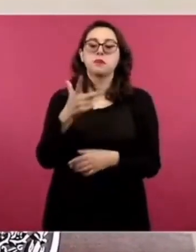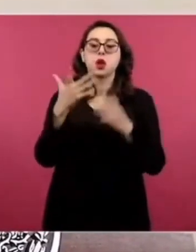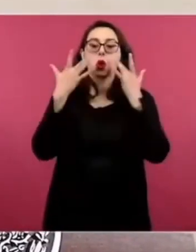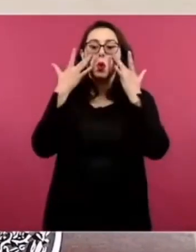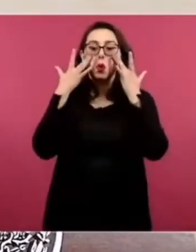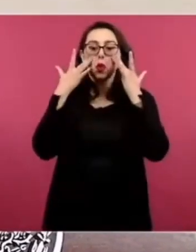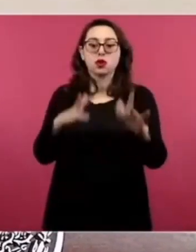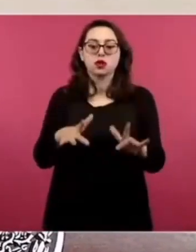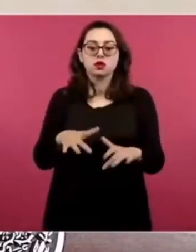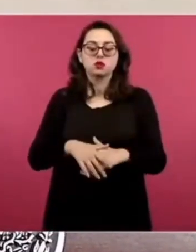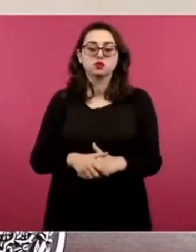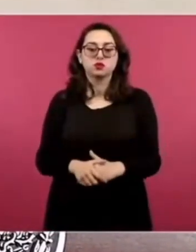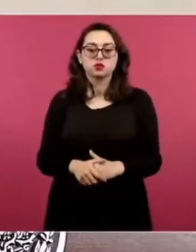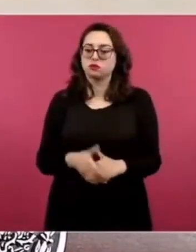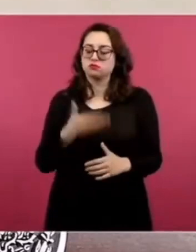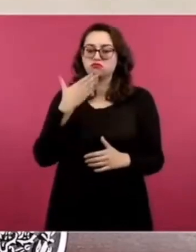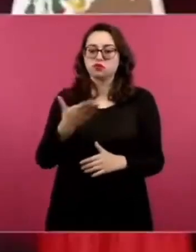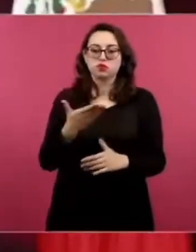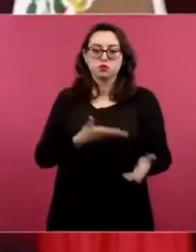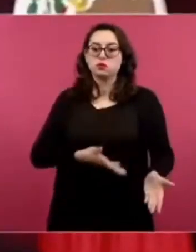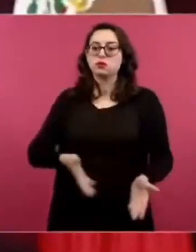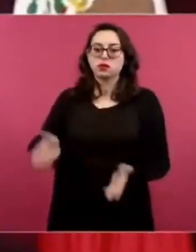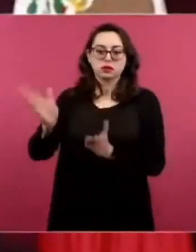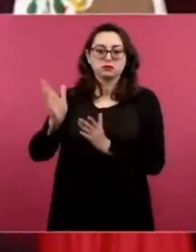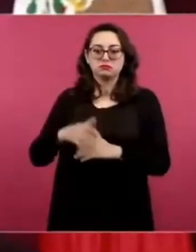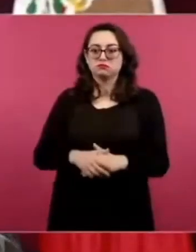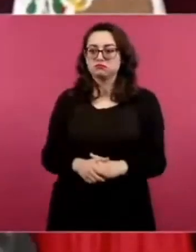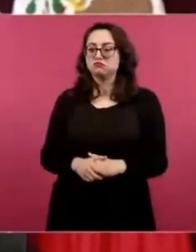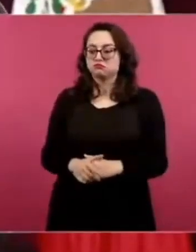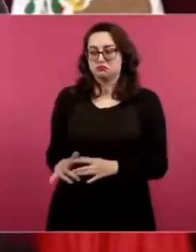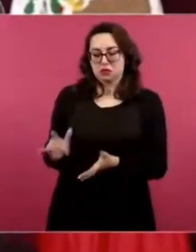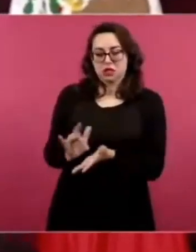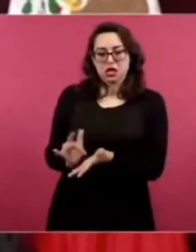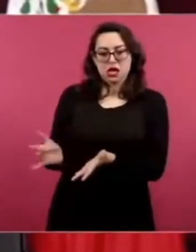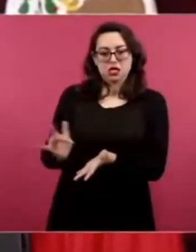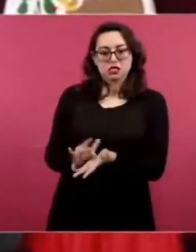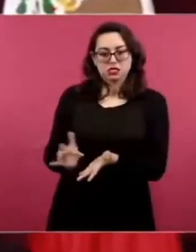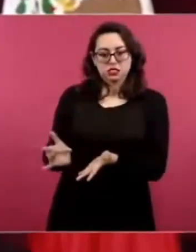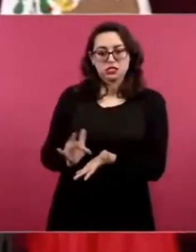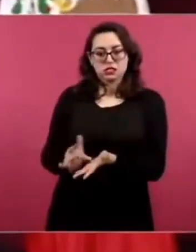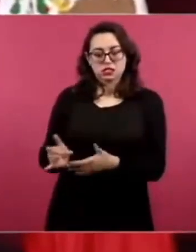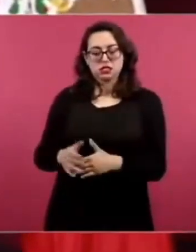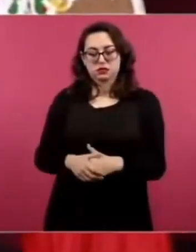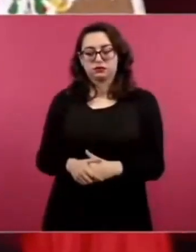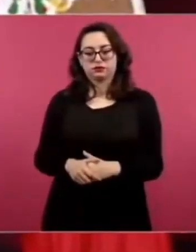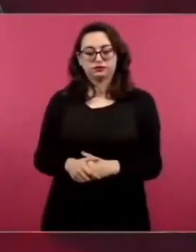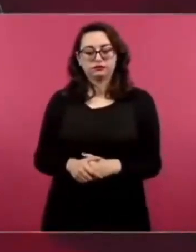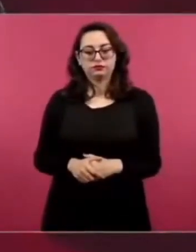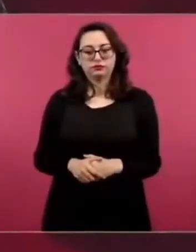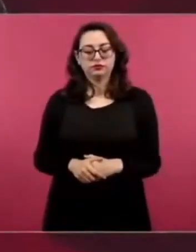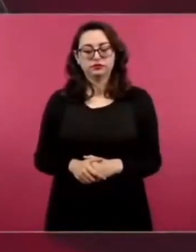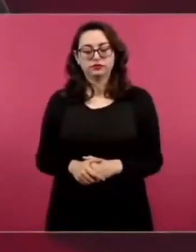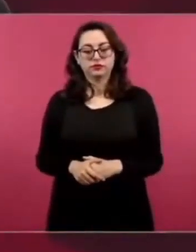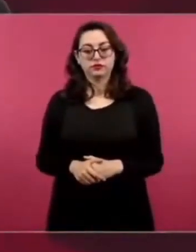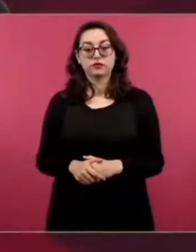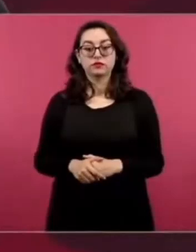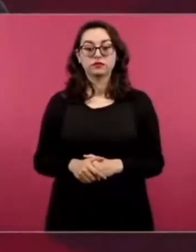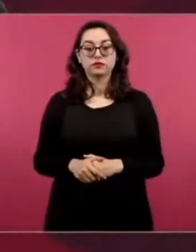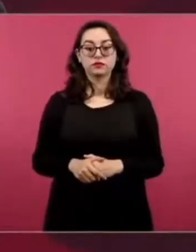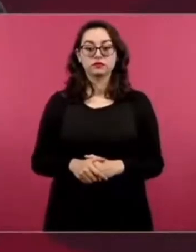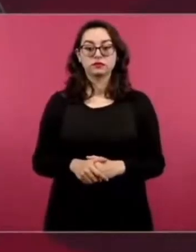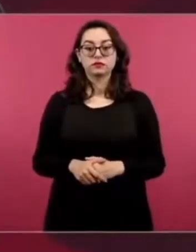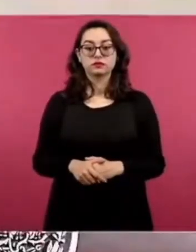Adelante. Y gracias por el tiempo que se ayudó.